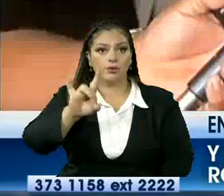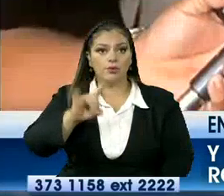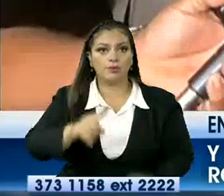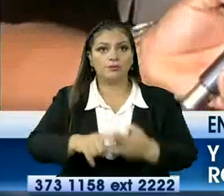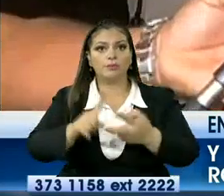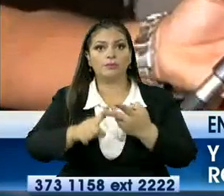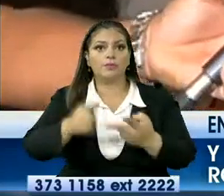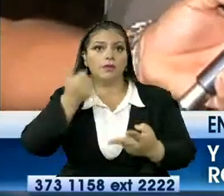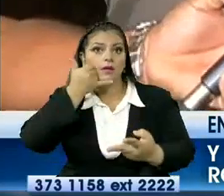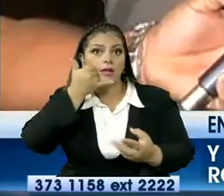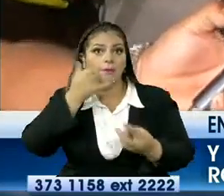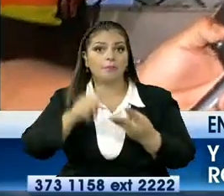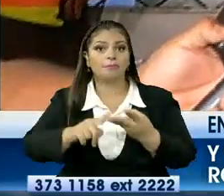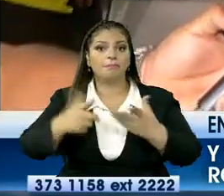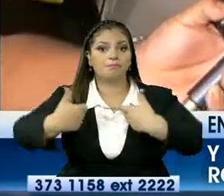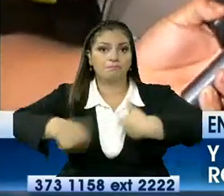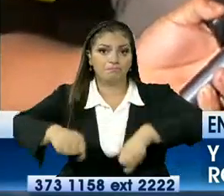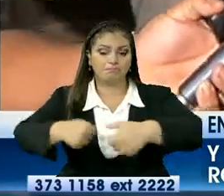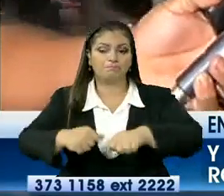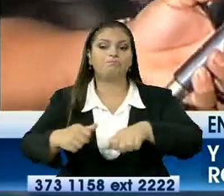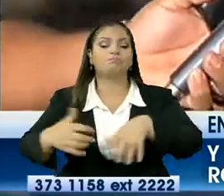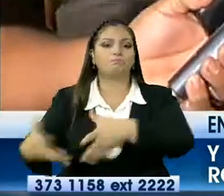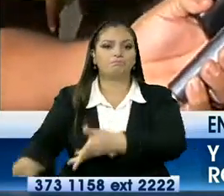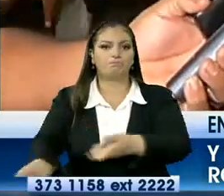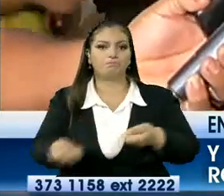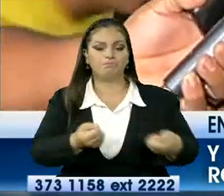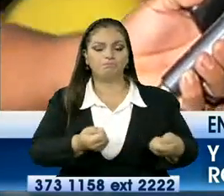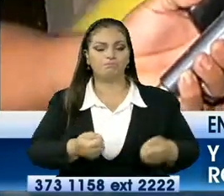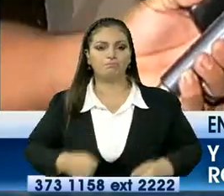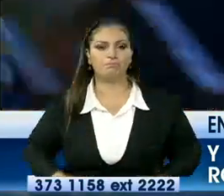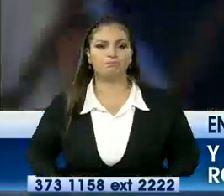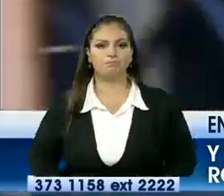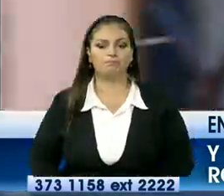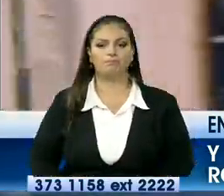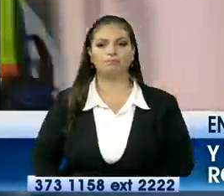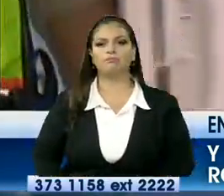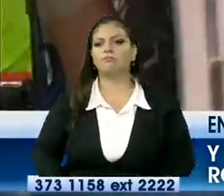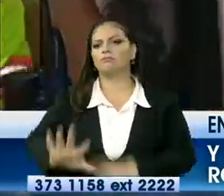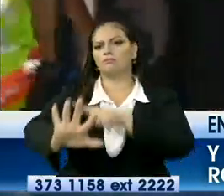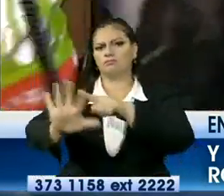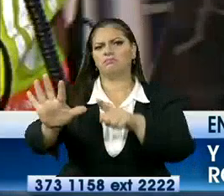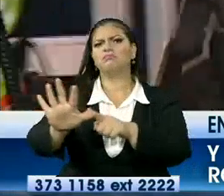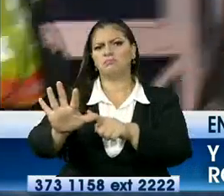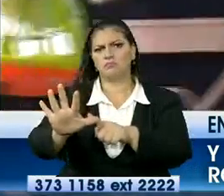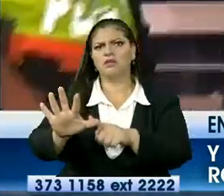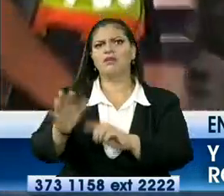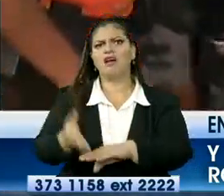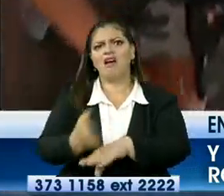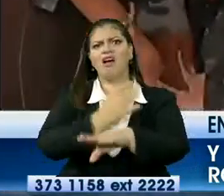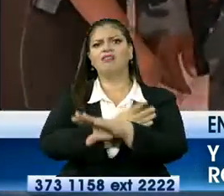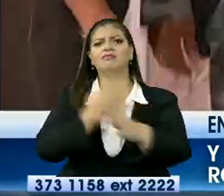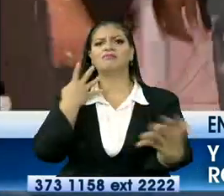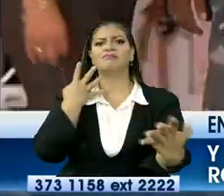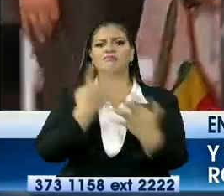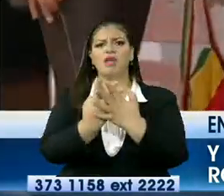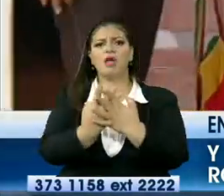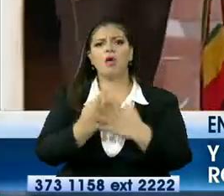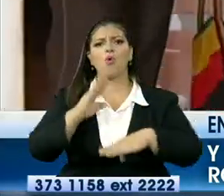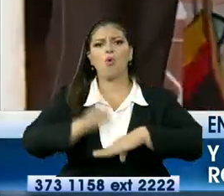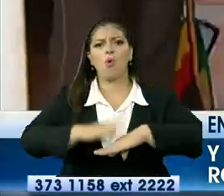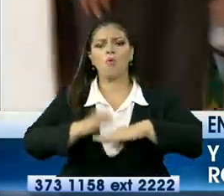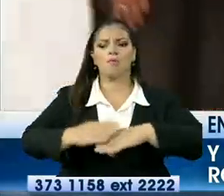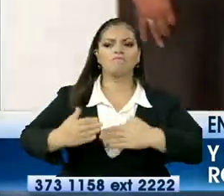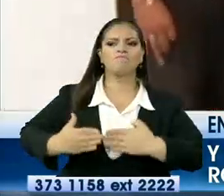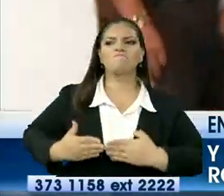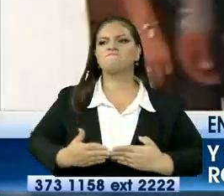¿Los sujetos tienen antecedentes? Se ha verificado, los sujetos tienen antecedentes, de igual manera por varios delitos, tenencias de armas,